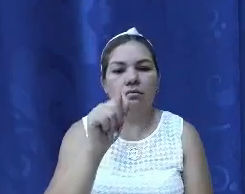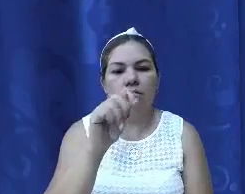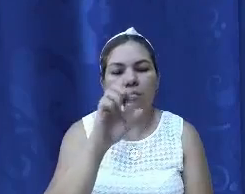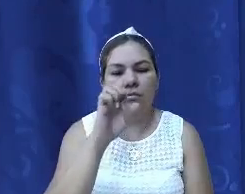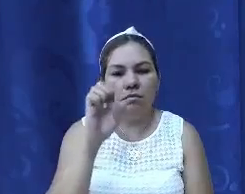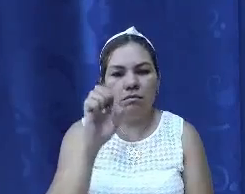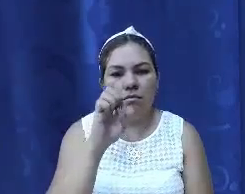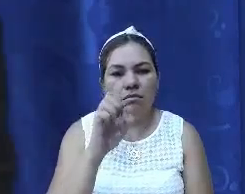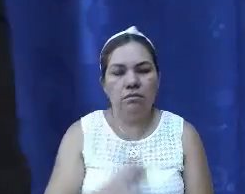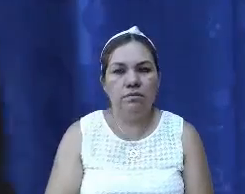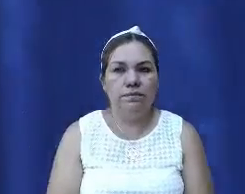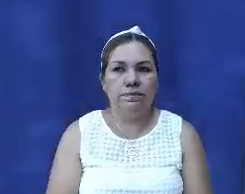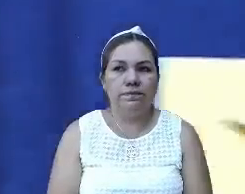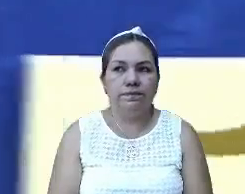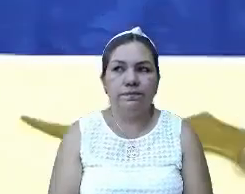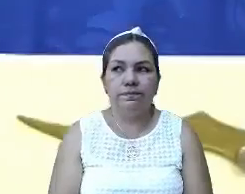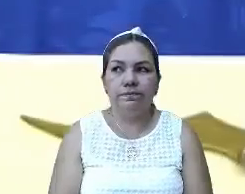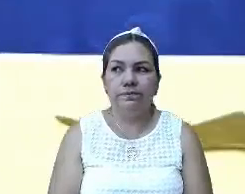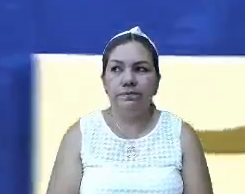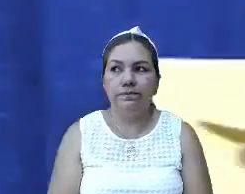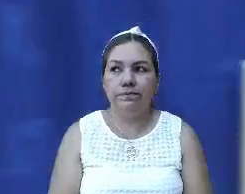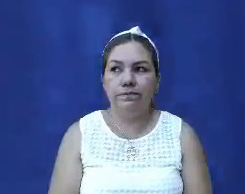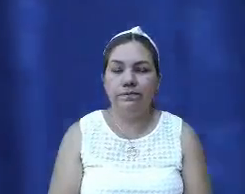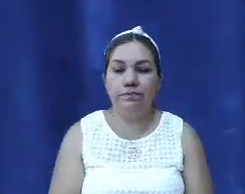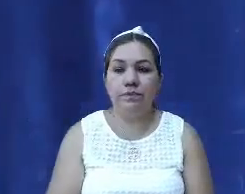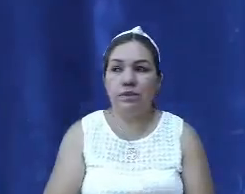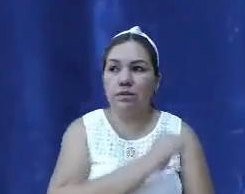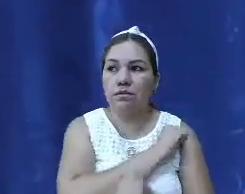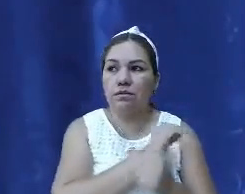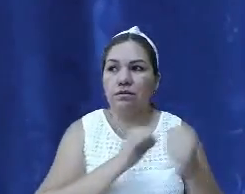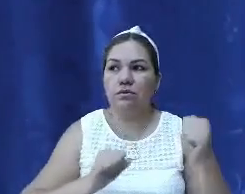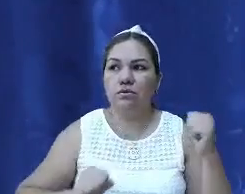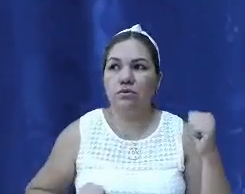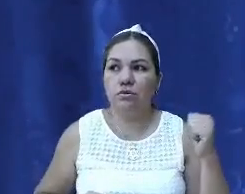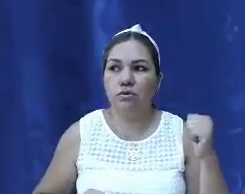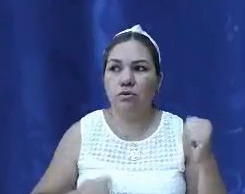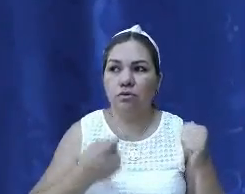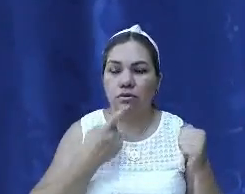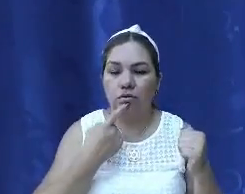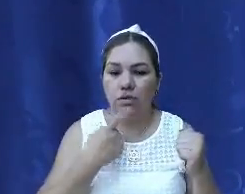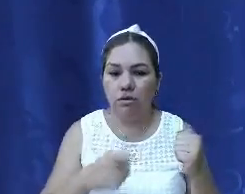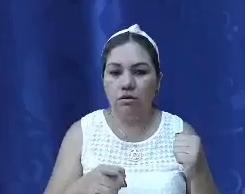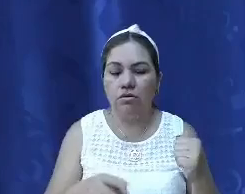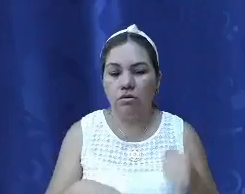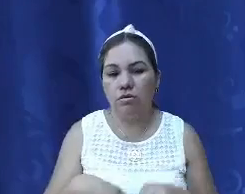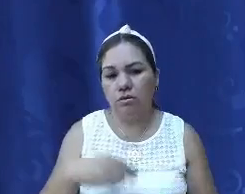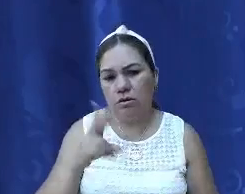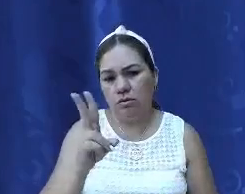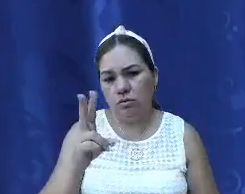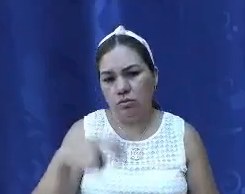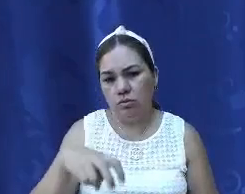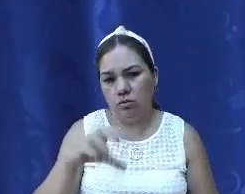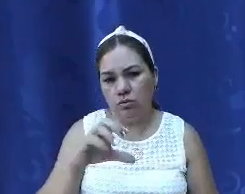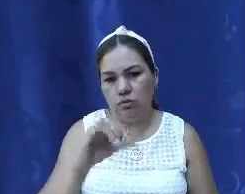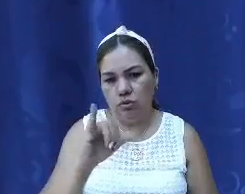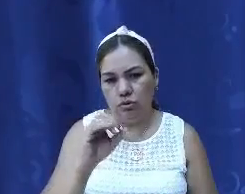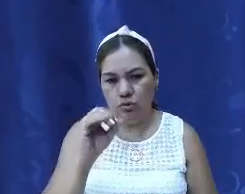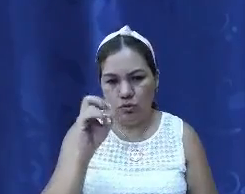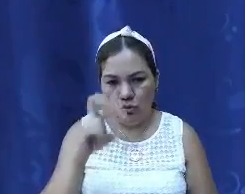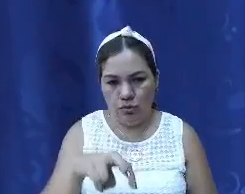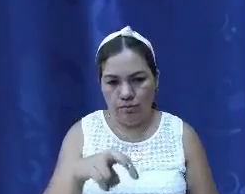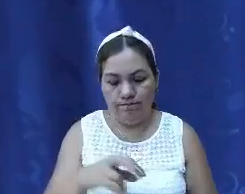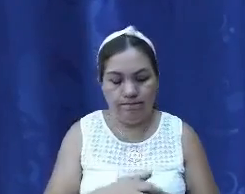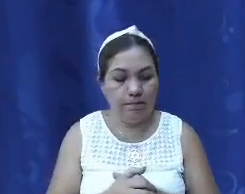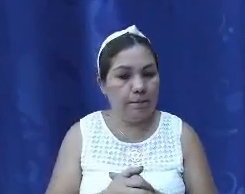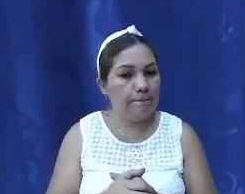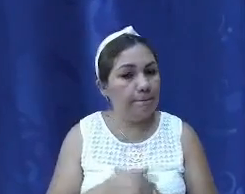Aleluya. ¿Les predico o no les predico? Y el Señor me dijo, esta unción es la que discierne los que se fingen